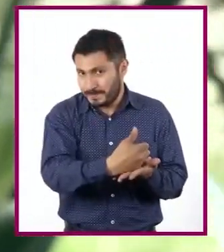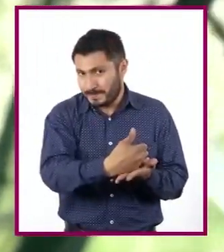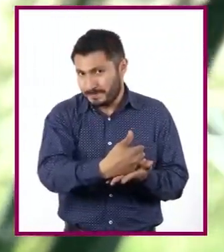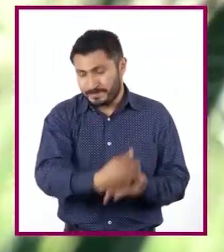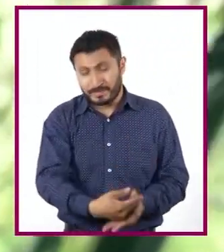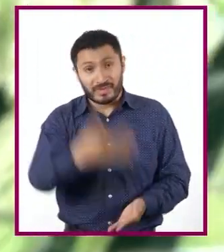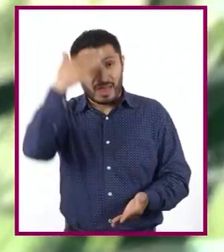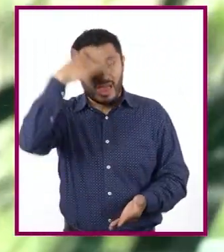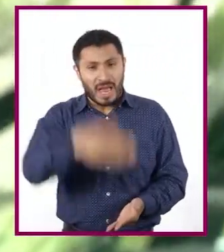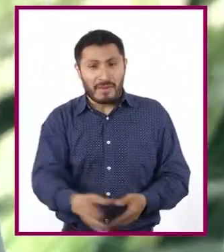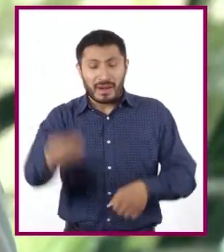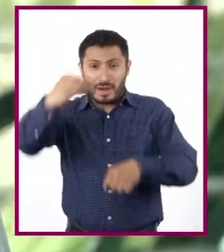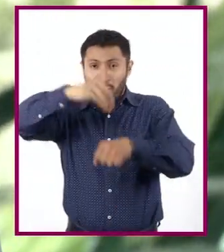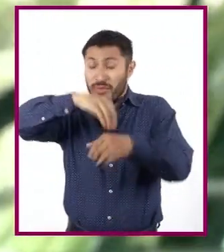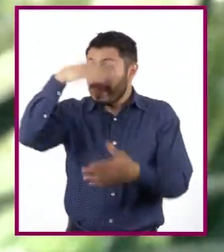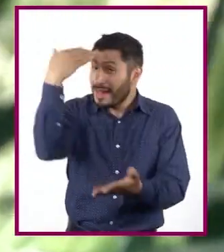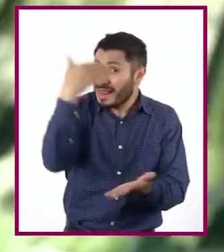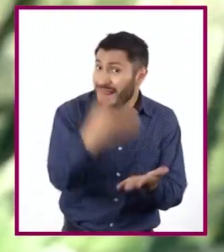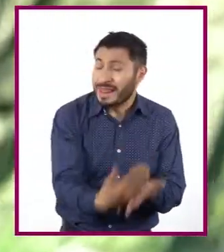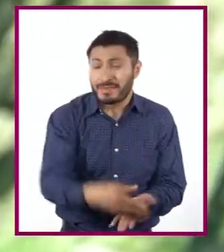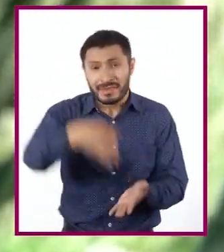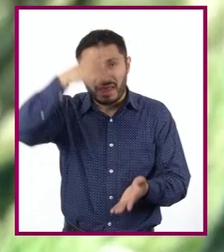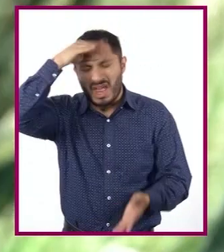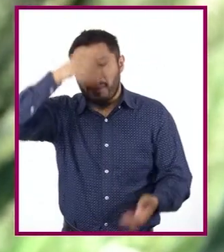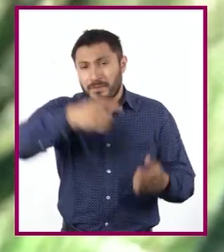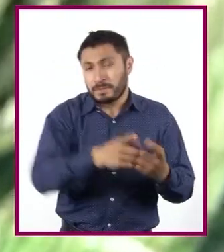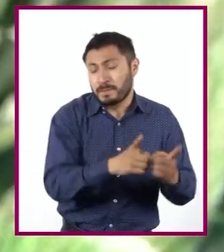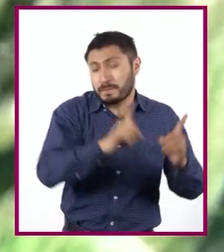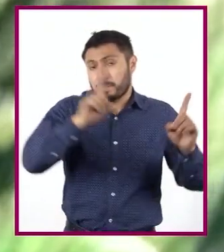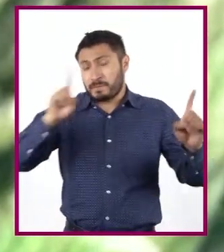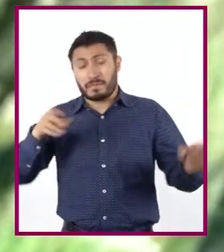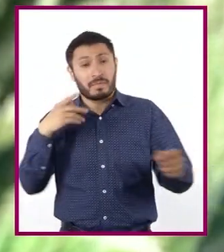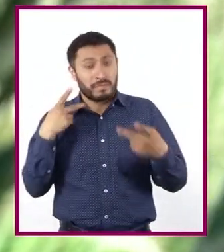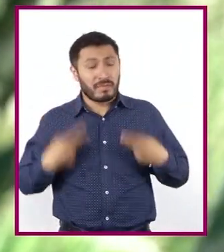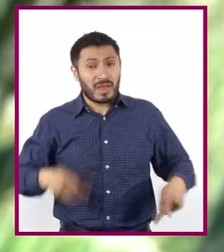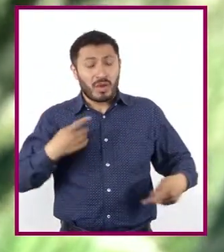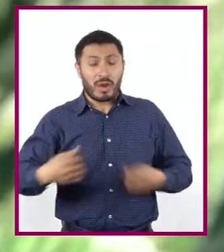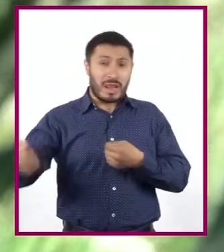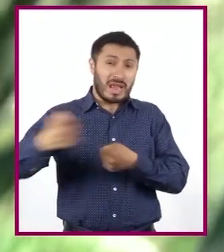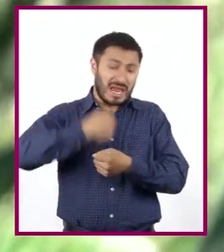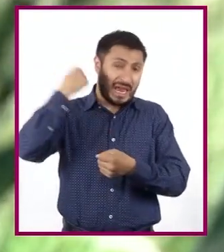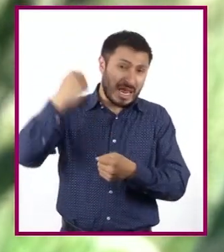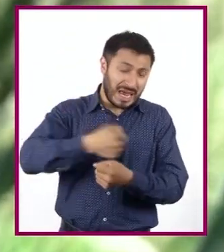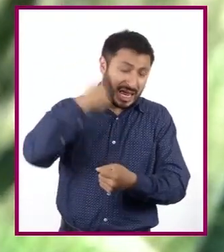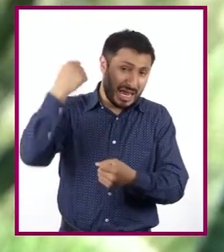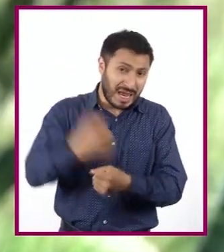y nos diferenciamos de otros animales porque podemos imaginar y proyectar a futuro lo que no tenemos en el presente.